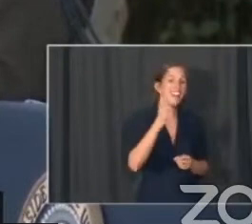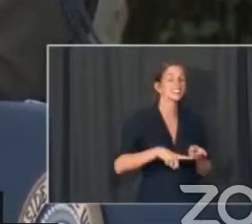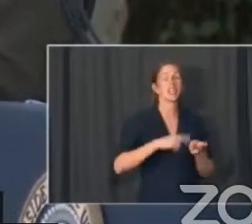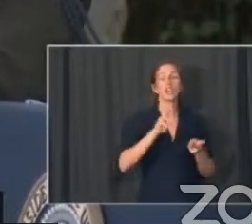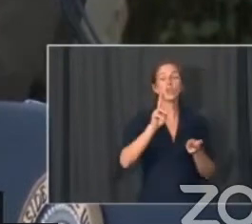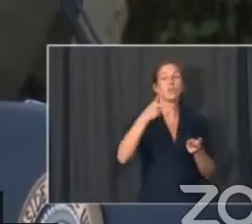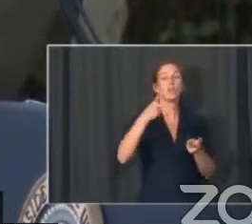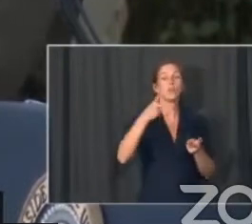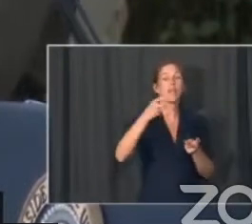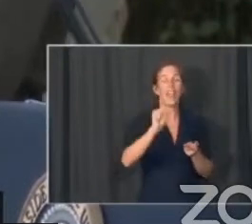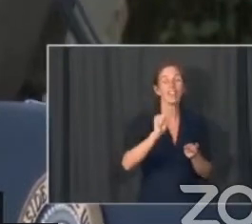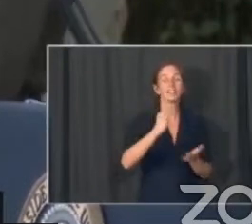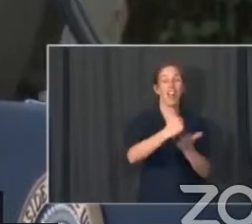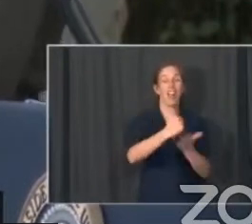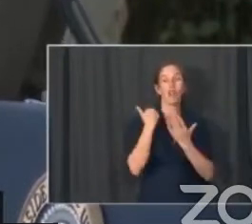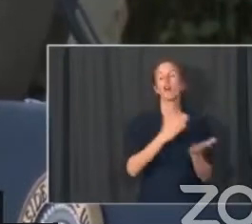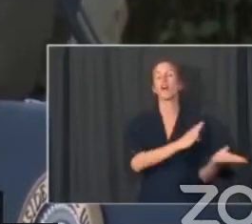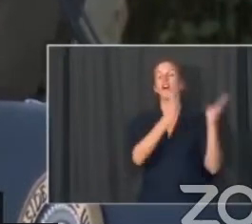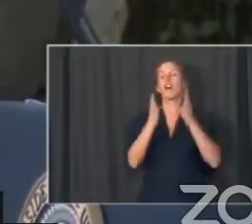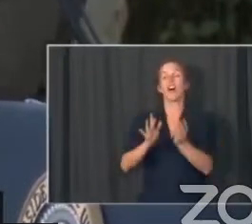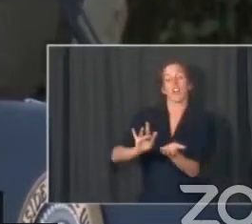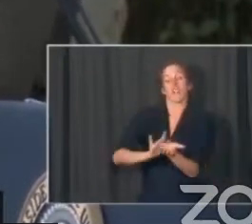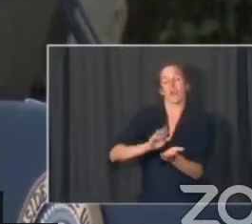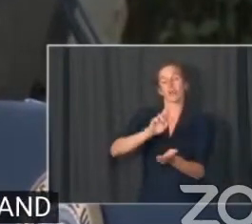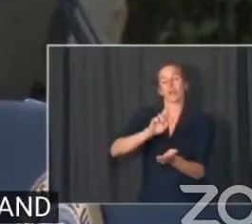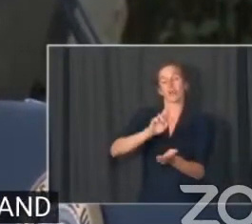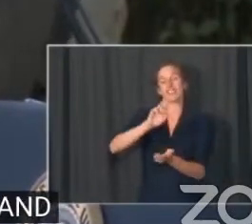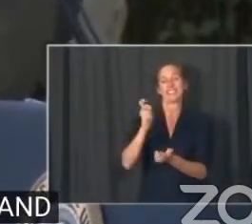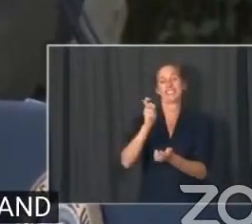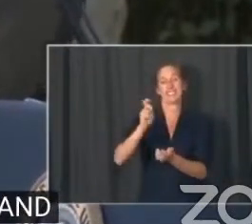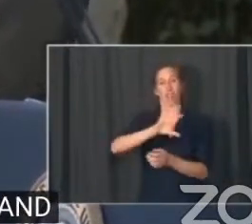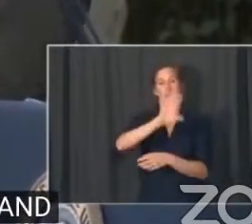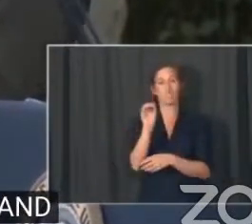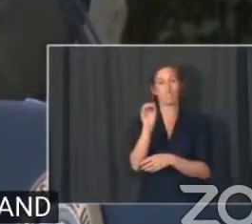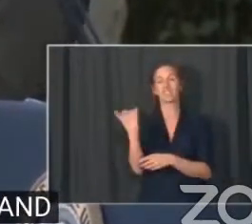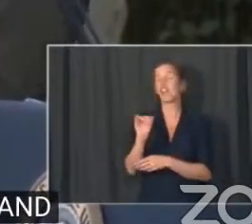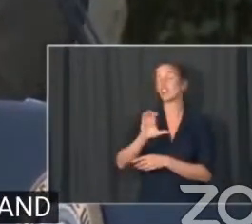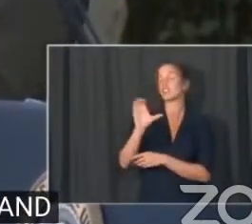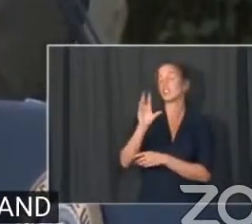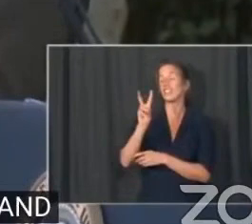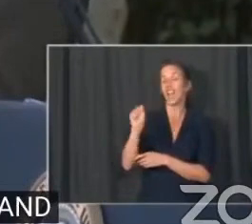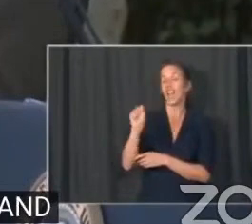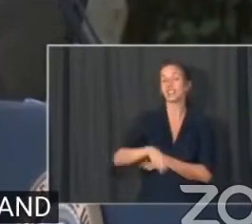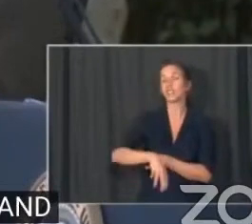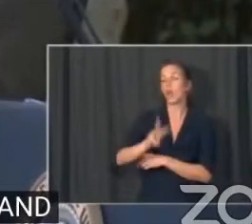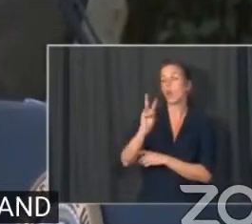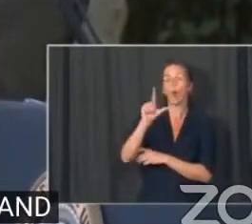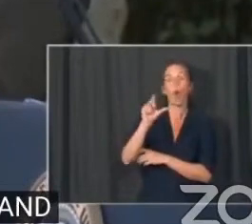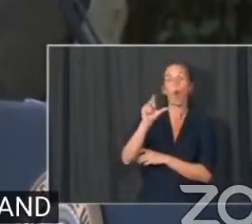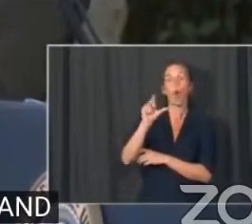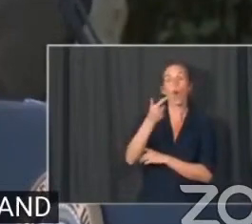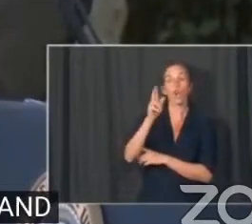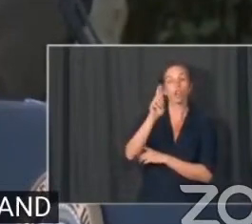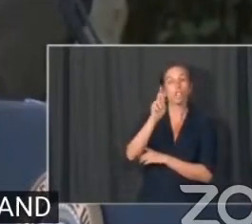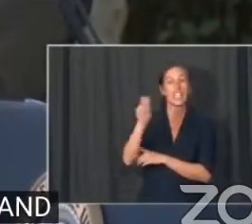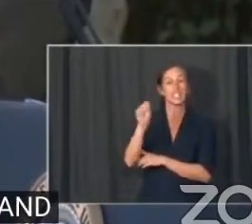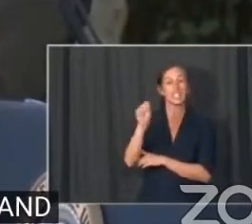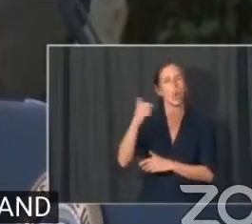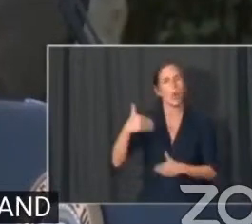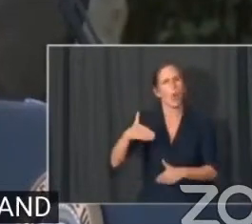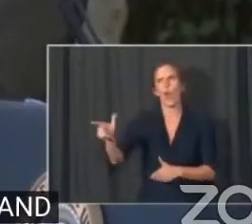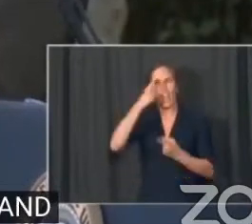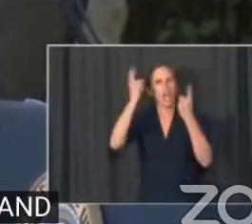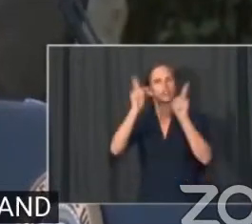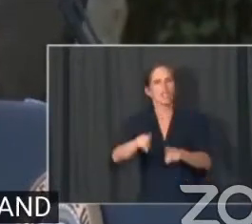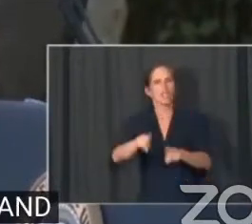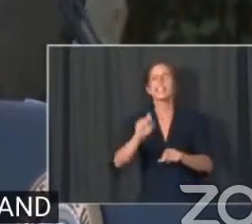UPS, con grandes and empresas como pharmacies like Pfizer y Moderna, CVS and Walgreens that have compañías de agreed distribución como to McKesson, do FedEx things differently, y to UPS, think